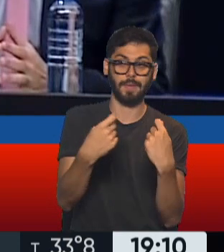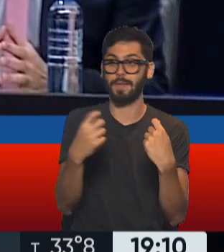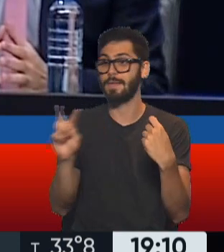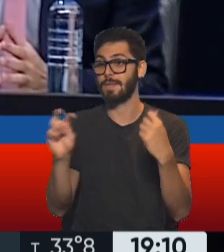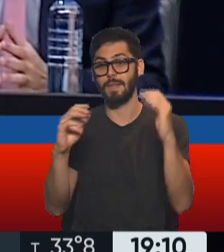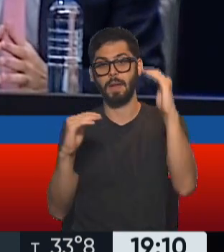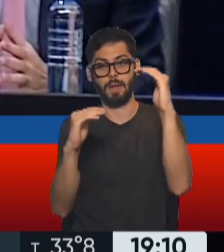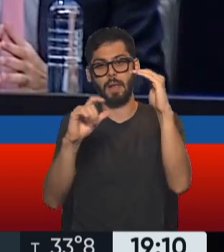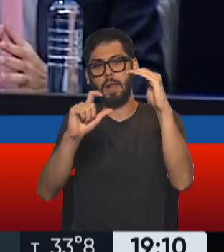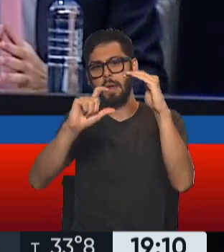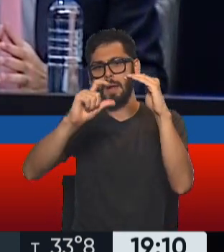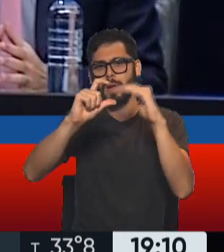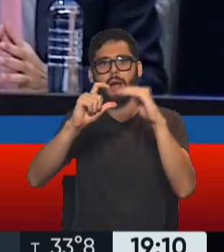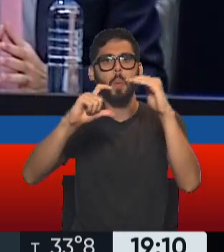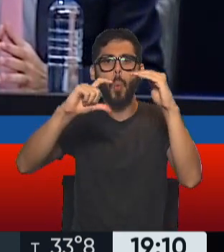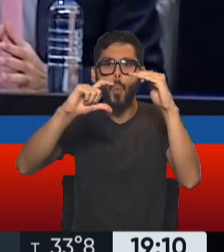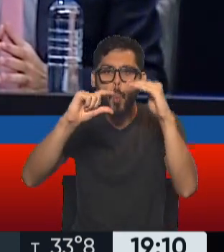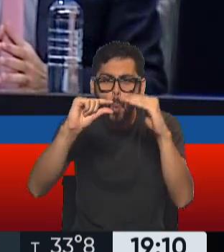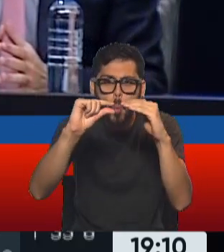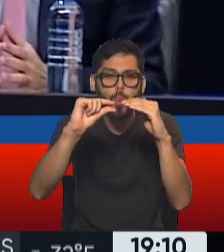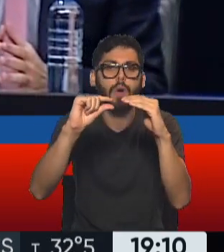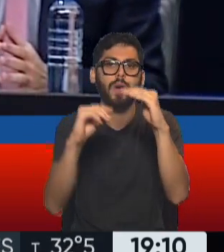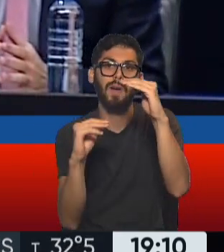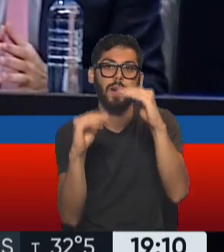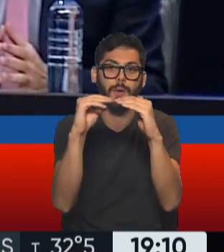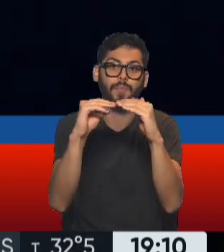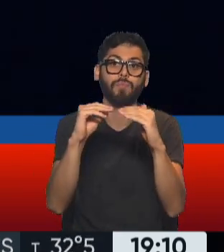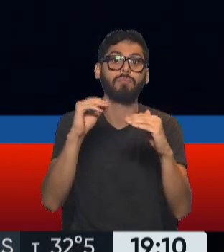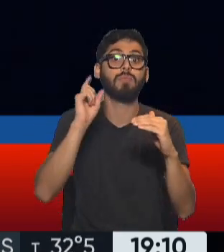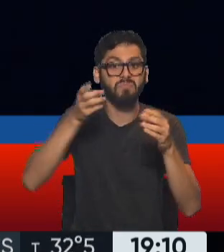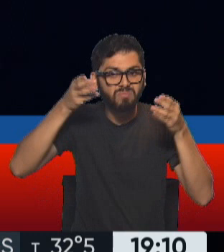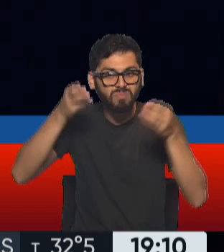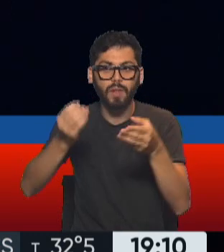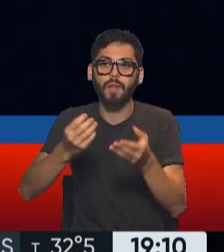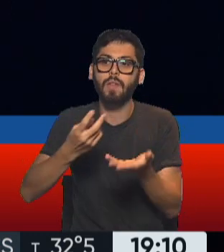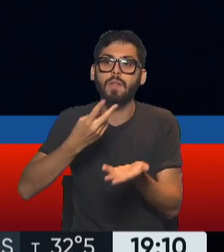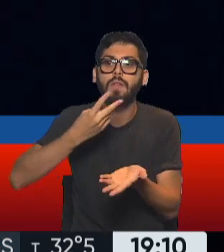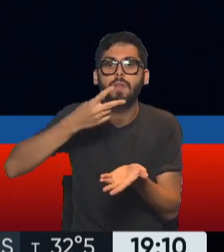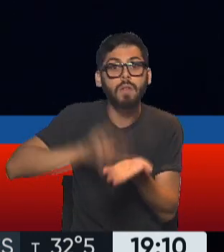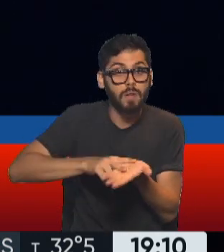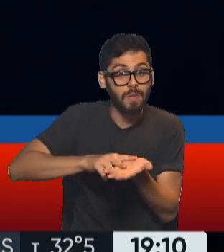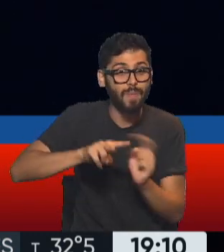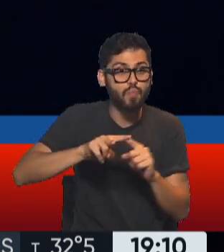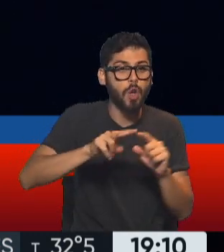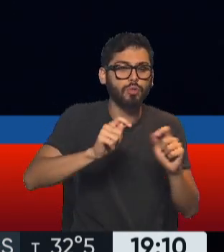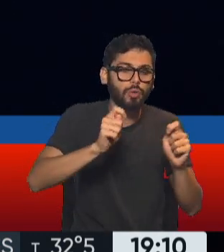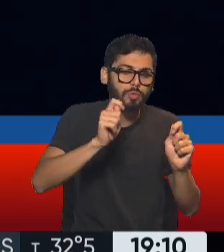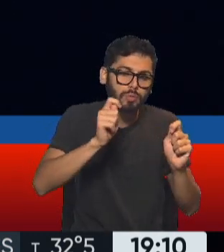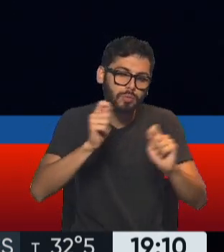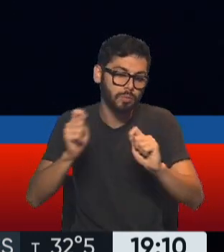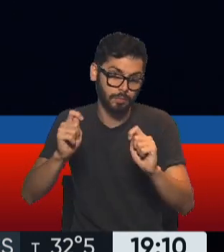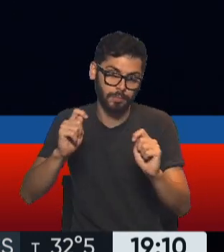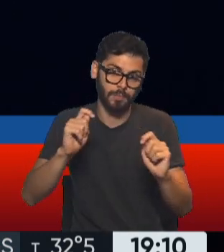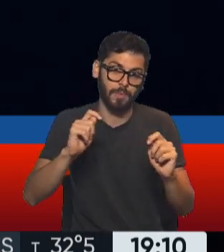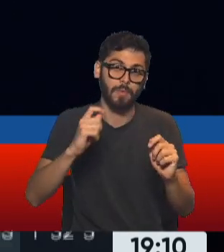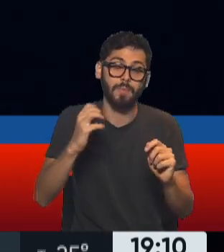se trabajará en fortalecer la administración tributaria, buscando atacar los problemas